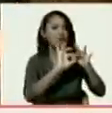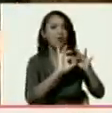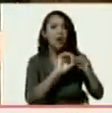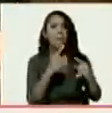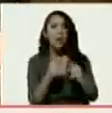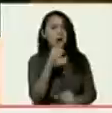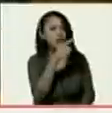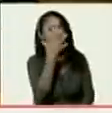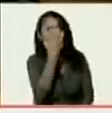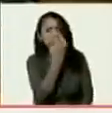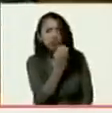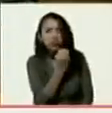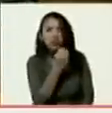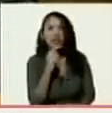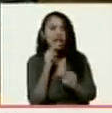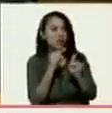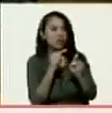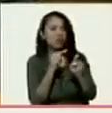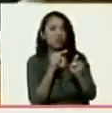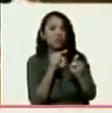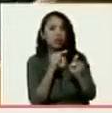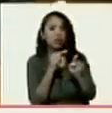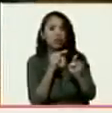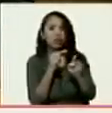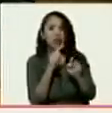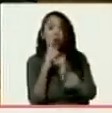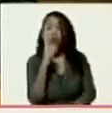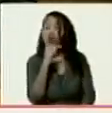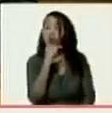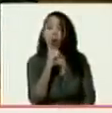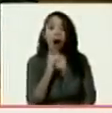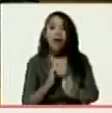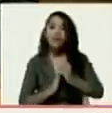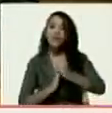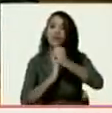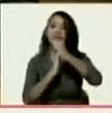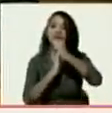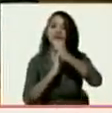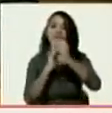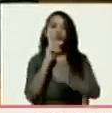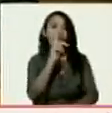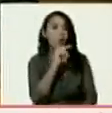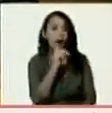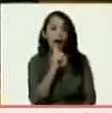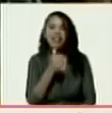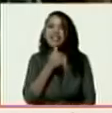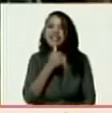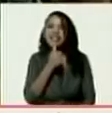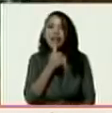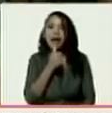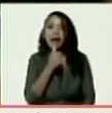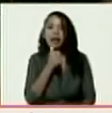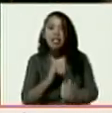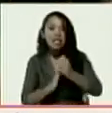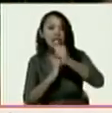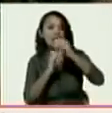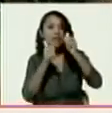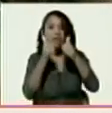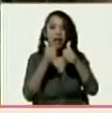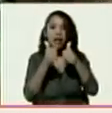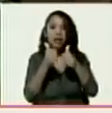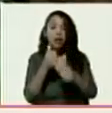triste, Indira, es que no hay liderazgo, no hay quien dirija. Cuando